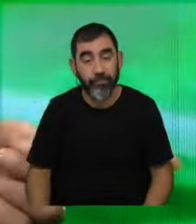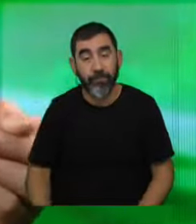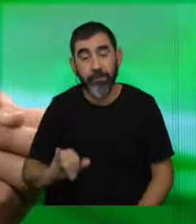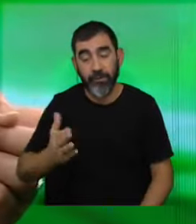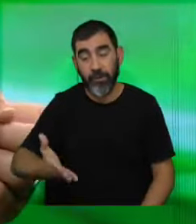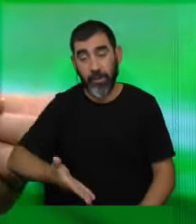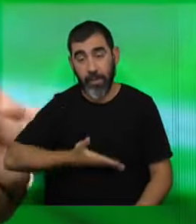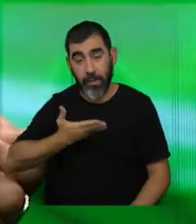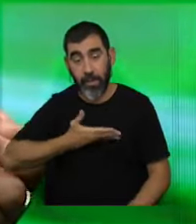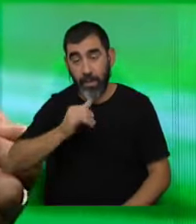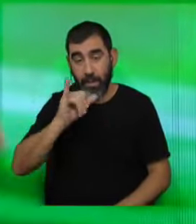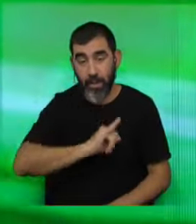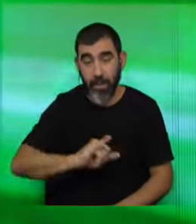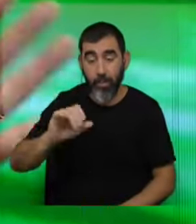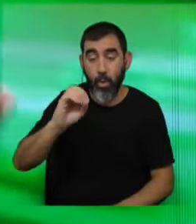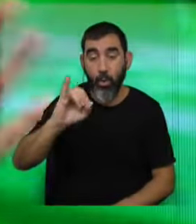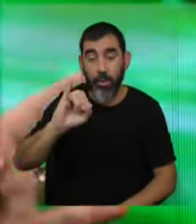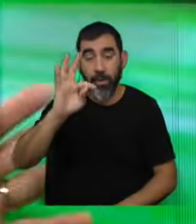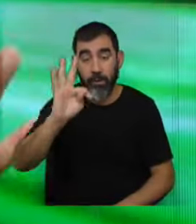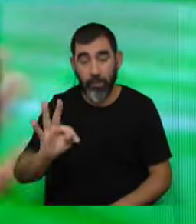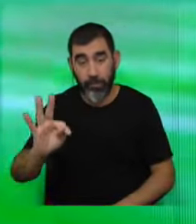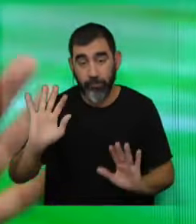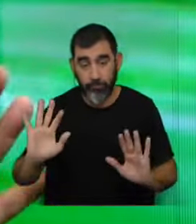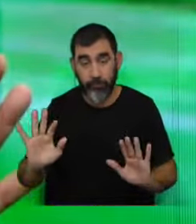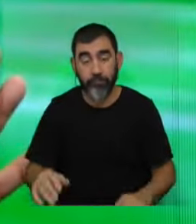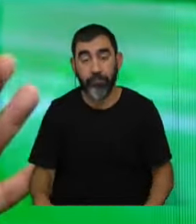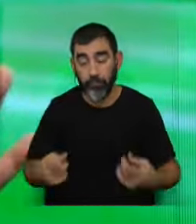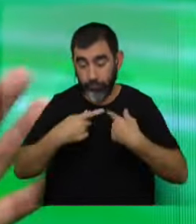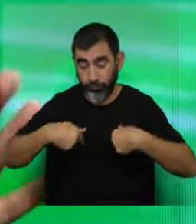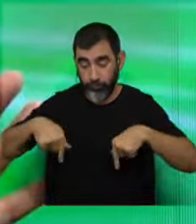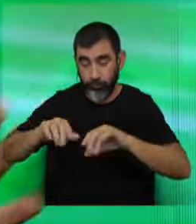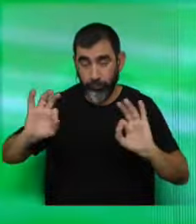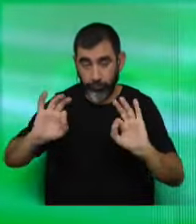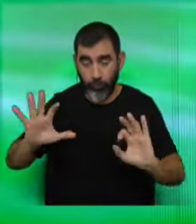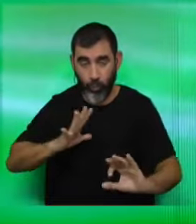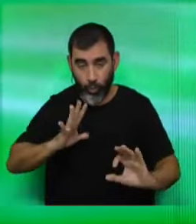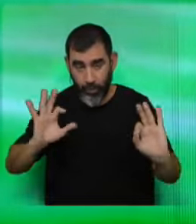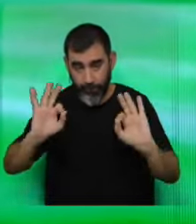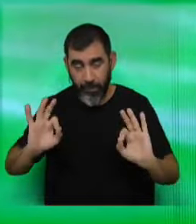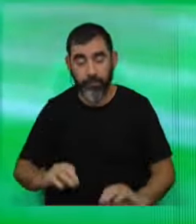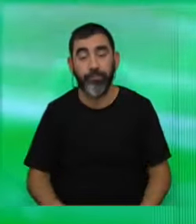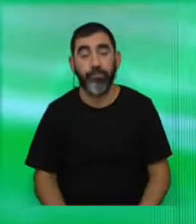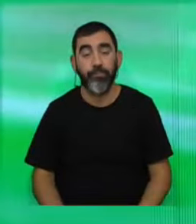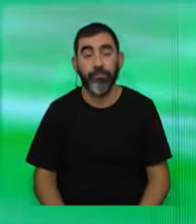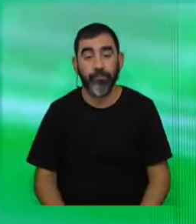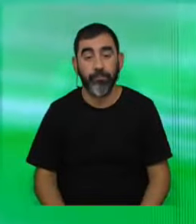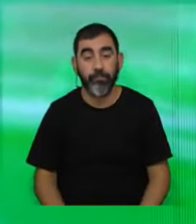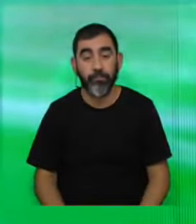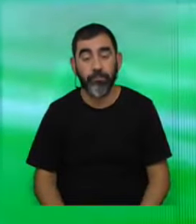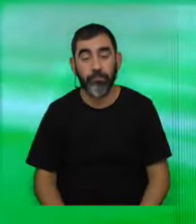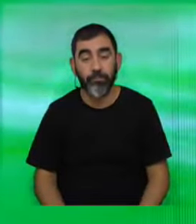reclamación a la oit que eso hasta ahí nosotros no no llegamos en ese camino porque